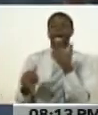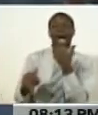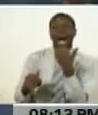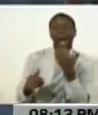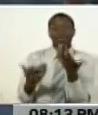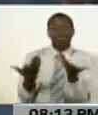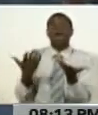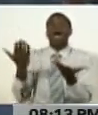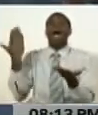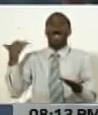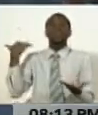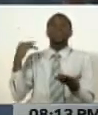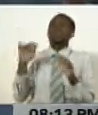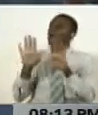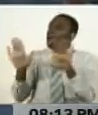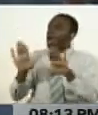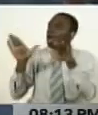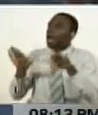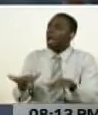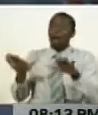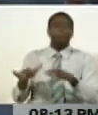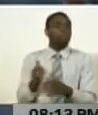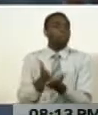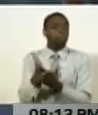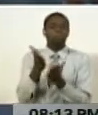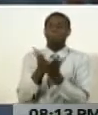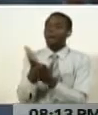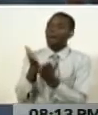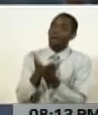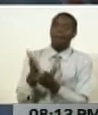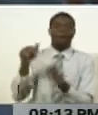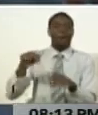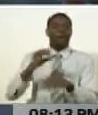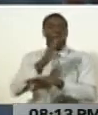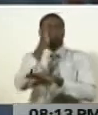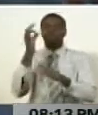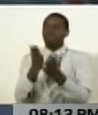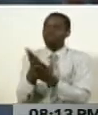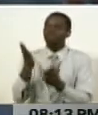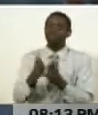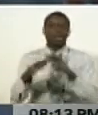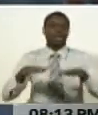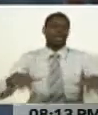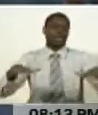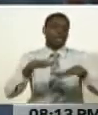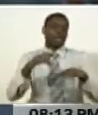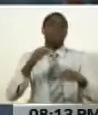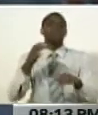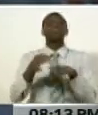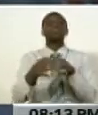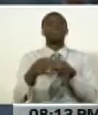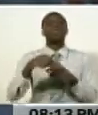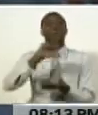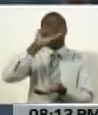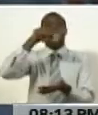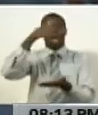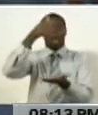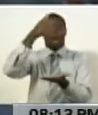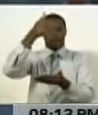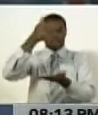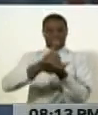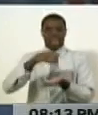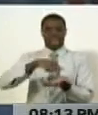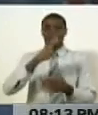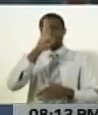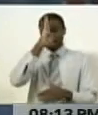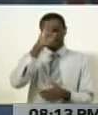pudiesen desistir de sus acciones terroristas en el día de hoy en el municipio capital, municipio Barinas, al igual